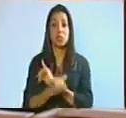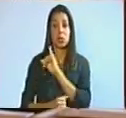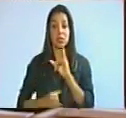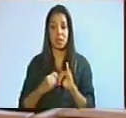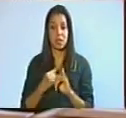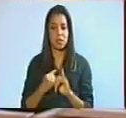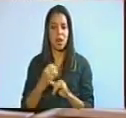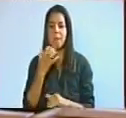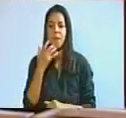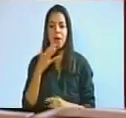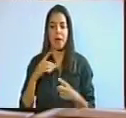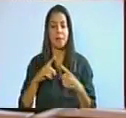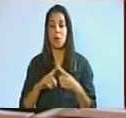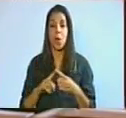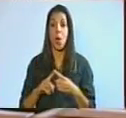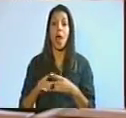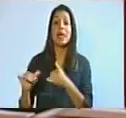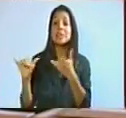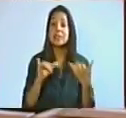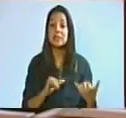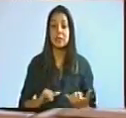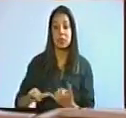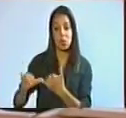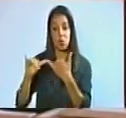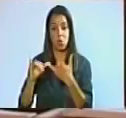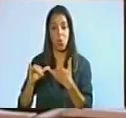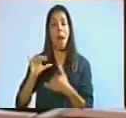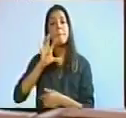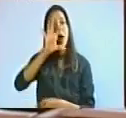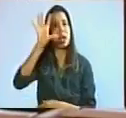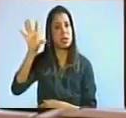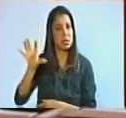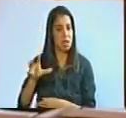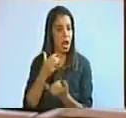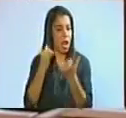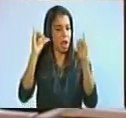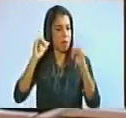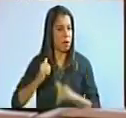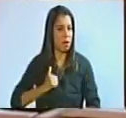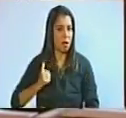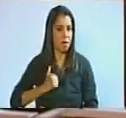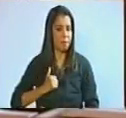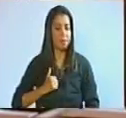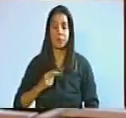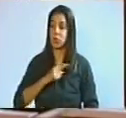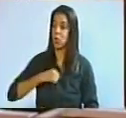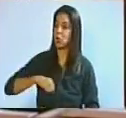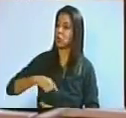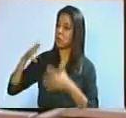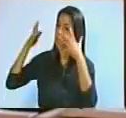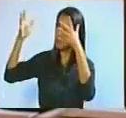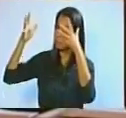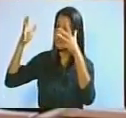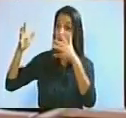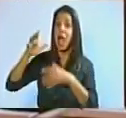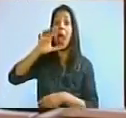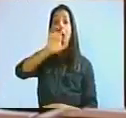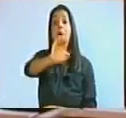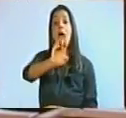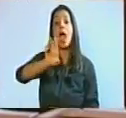entre ellos la igualdad soberana de los Estados. Segundo, exigir a la Unión